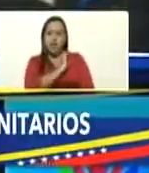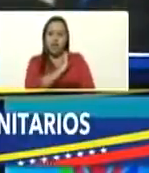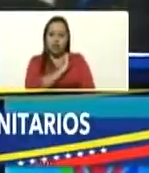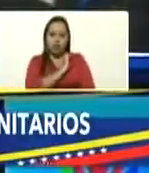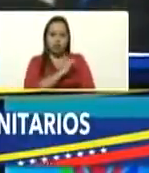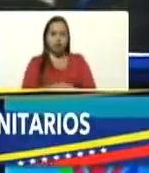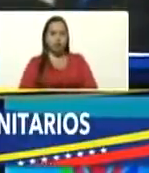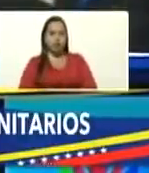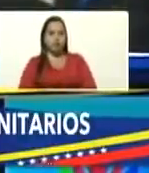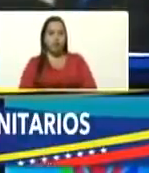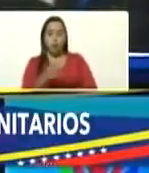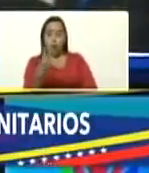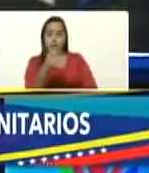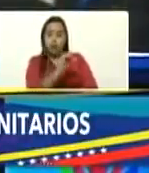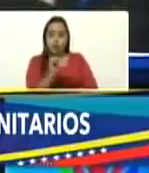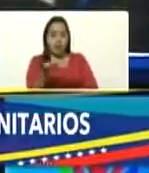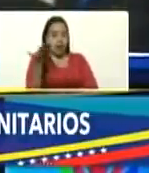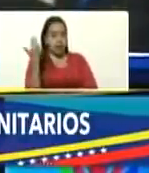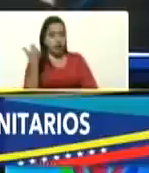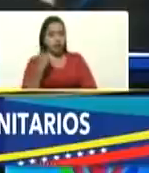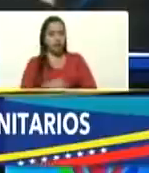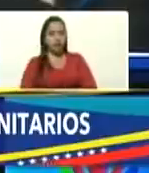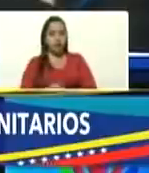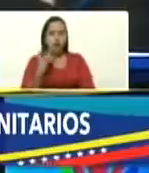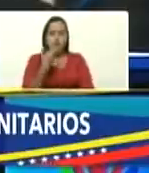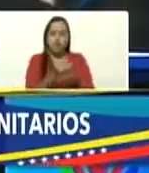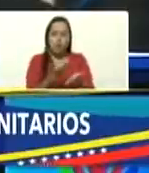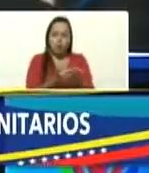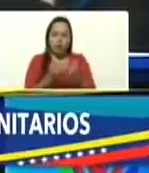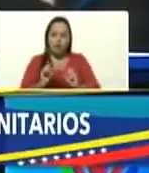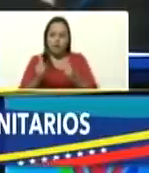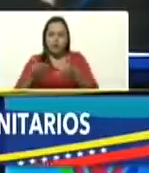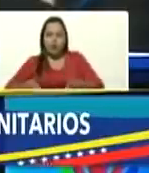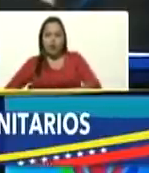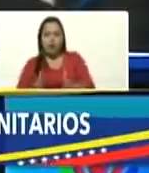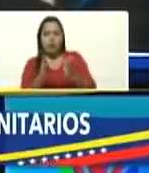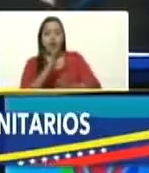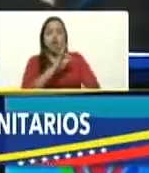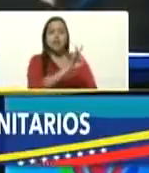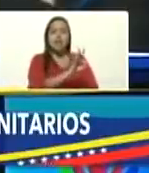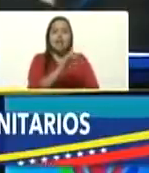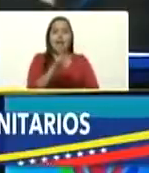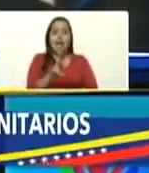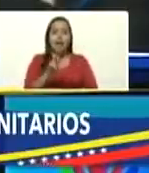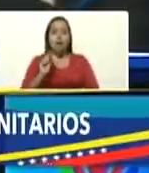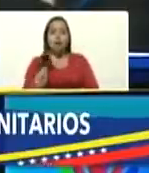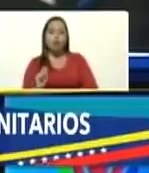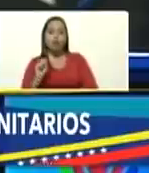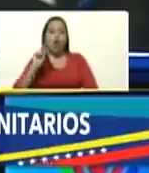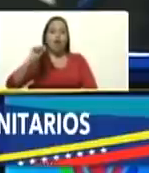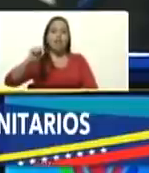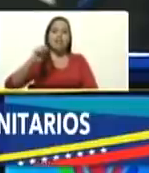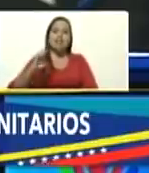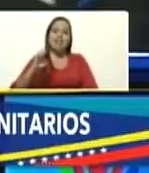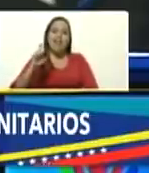hace 4 semanas, planteé el camino de las 3R.net rumbo al